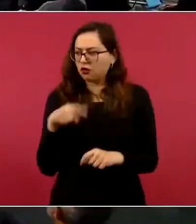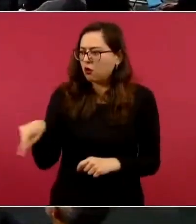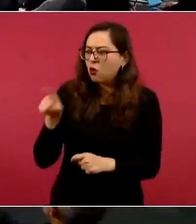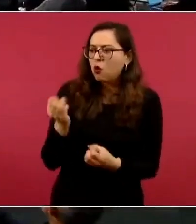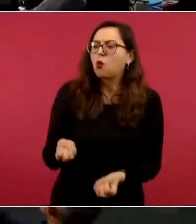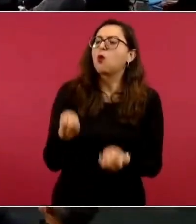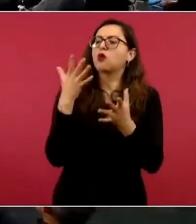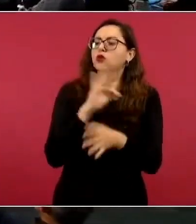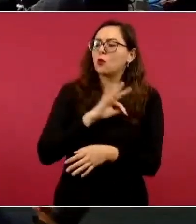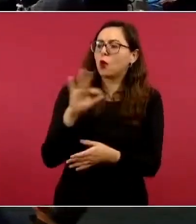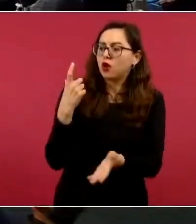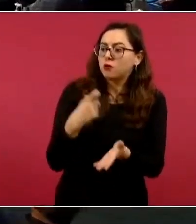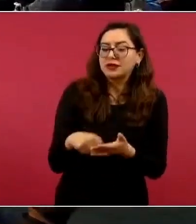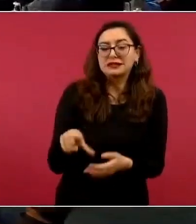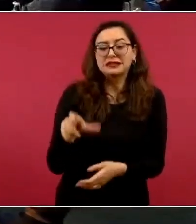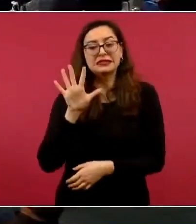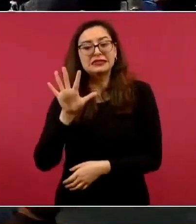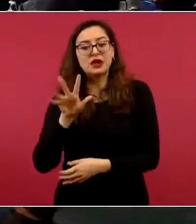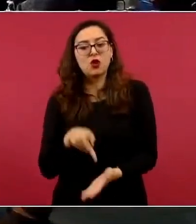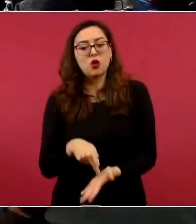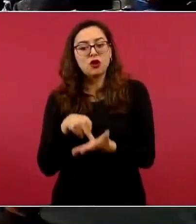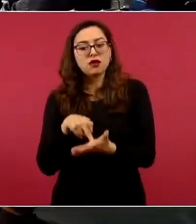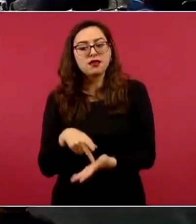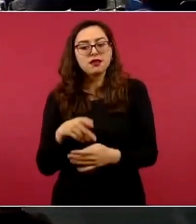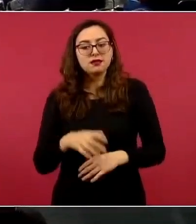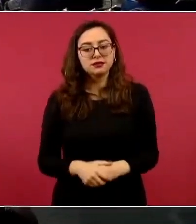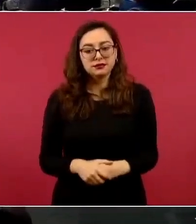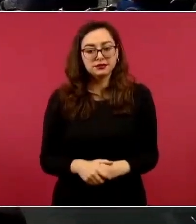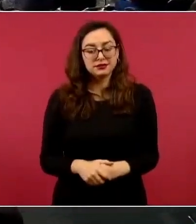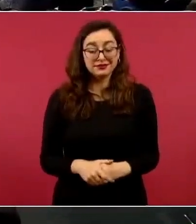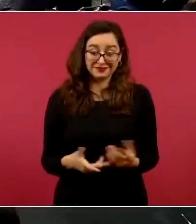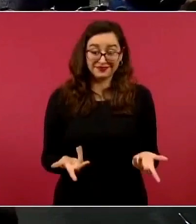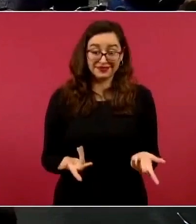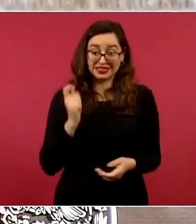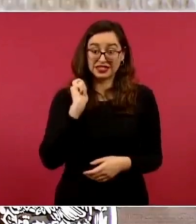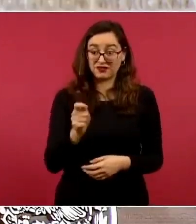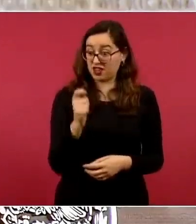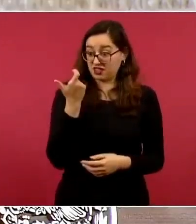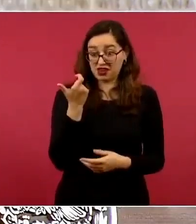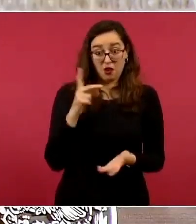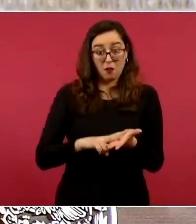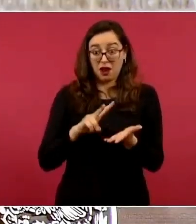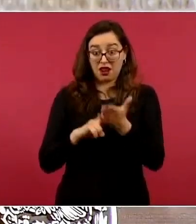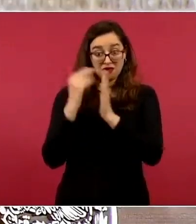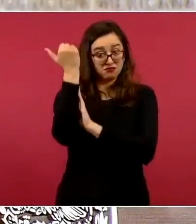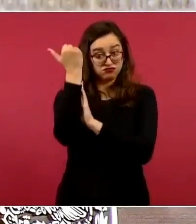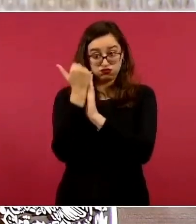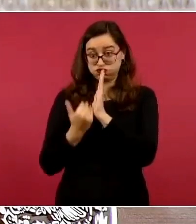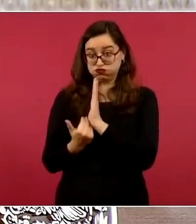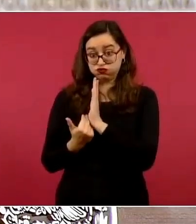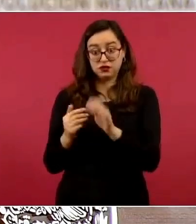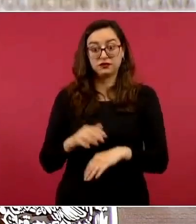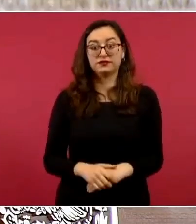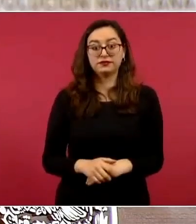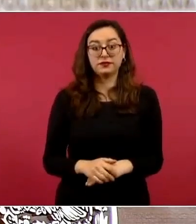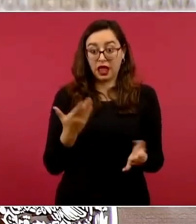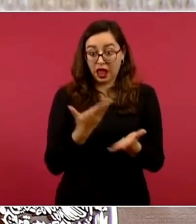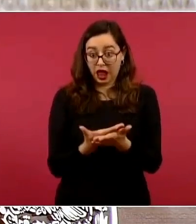kilos el salario. Ahora, a pesar de la inflación, con este aumento va a llegar a 10